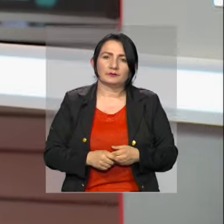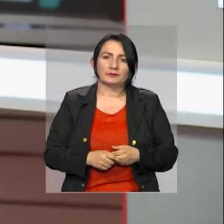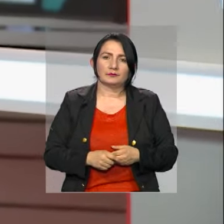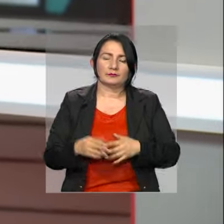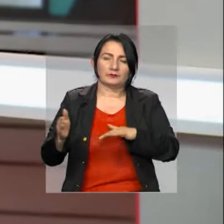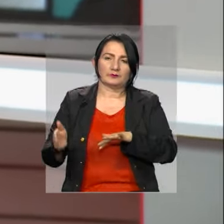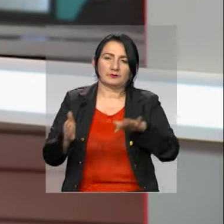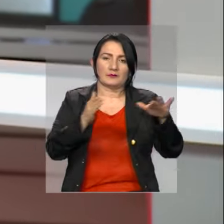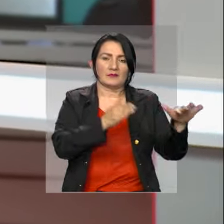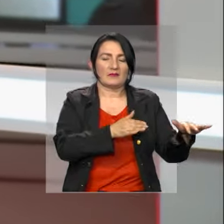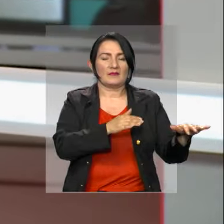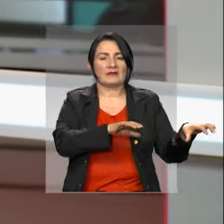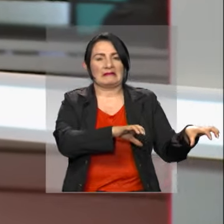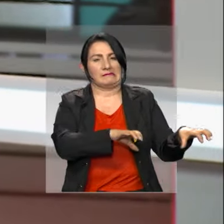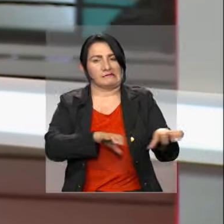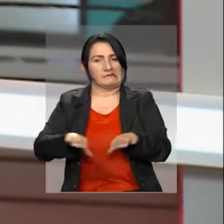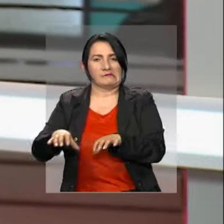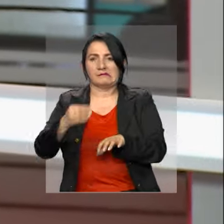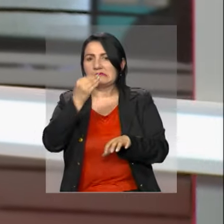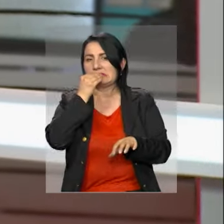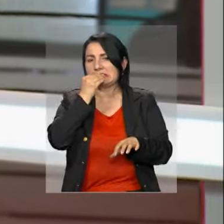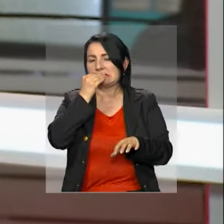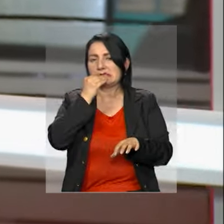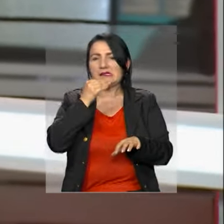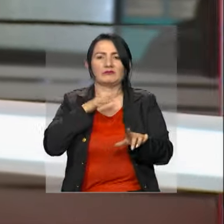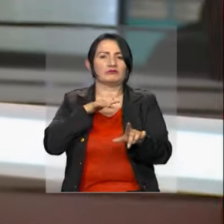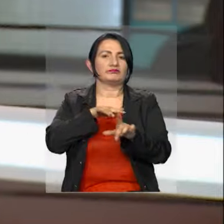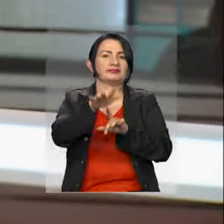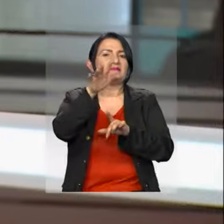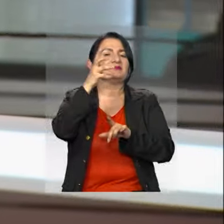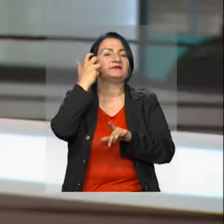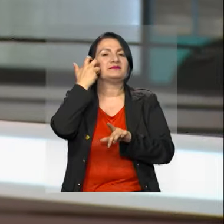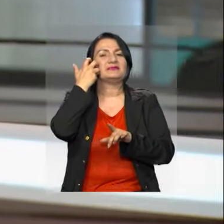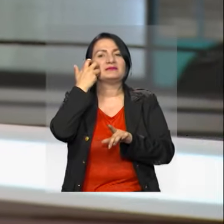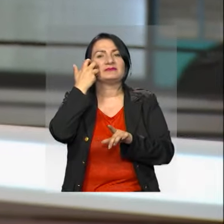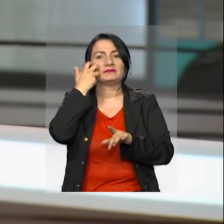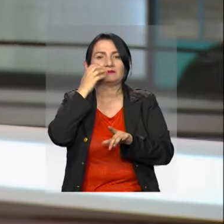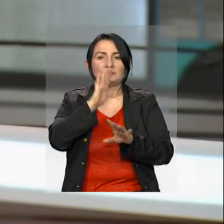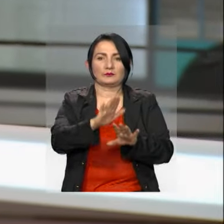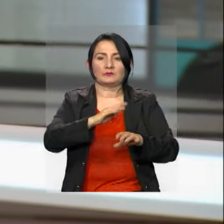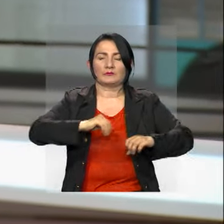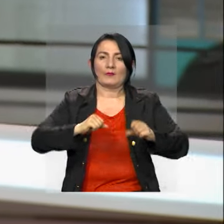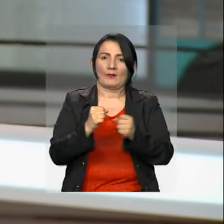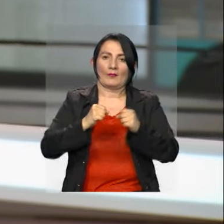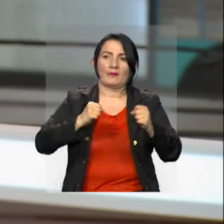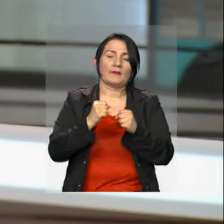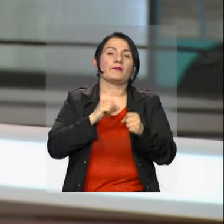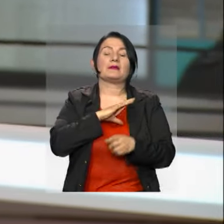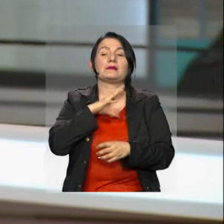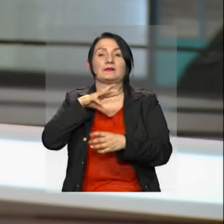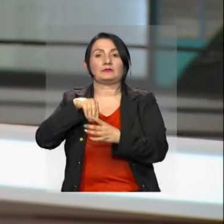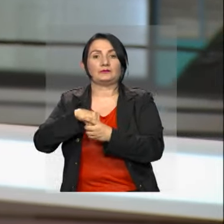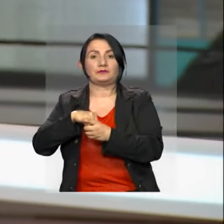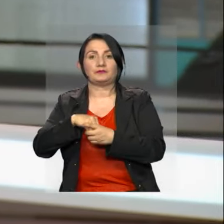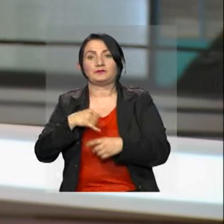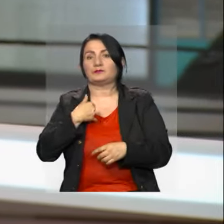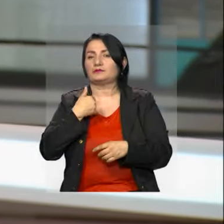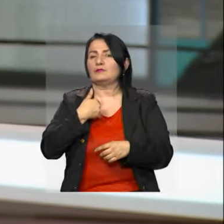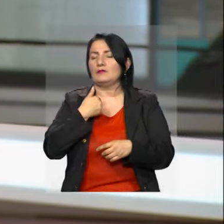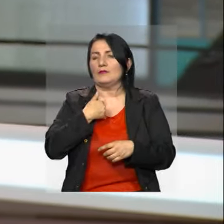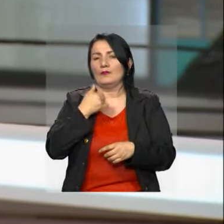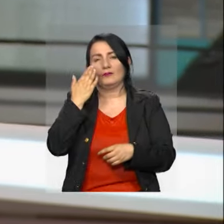Por otra parte, los malos hábitos alimenticios están causando más enfermedades entre los habitantes de Bogotá, incluso entre los más